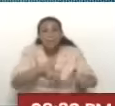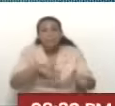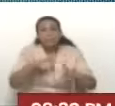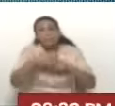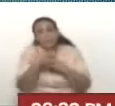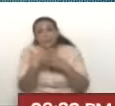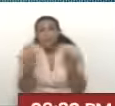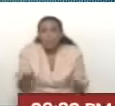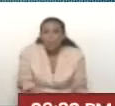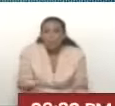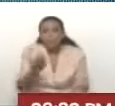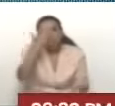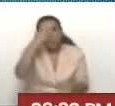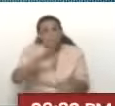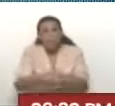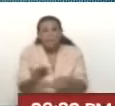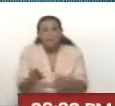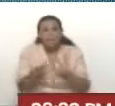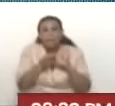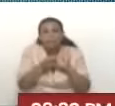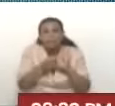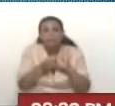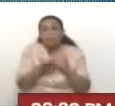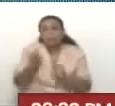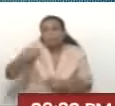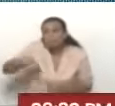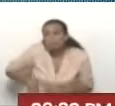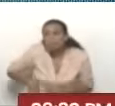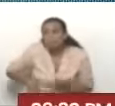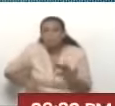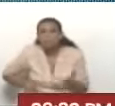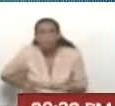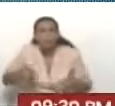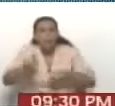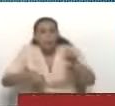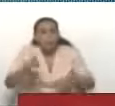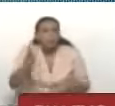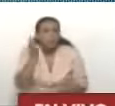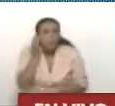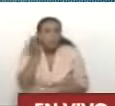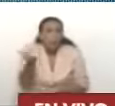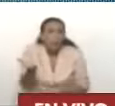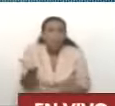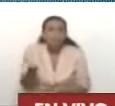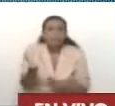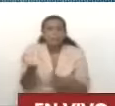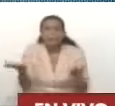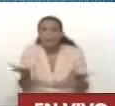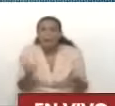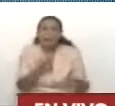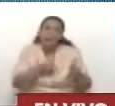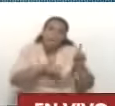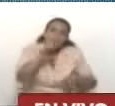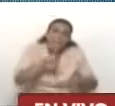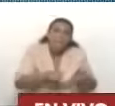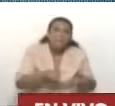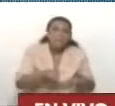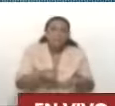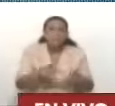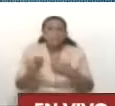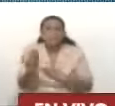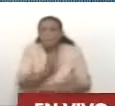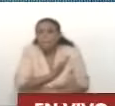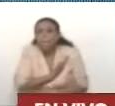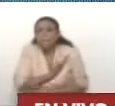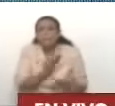casos, es la razón por la cual esa dependencia económica que tienen algunas mujeres hacen que a veces terminen siendo